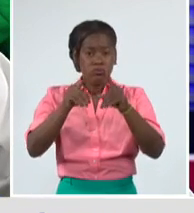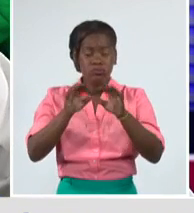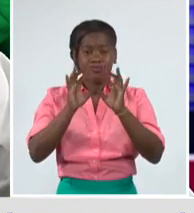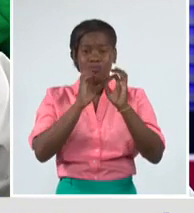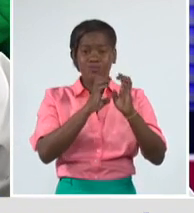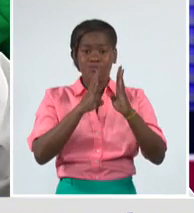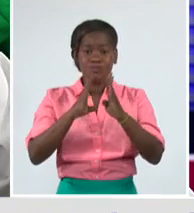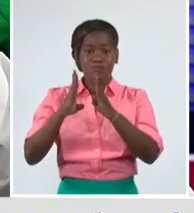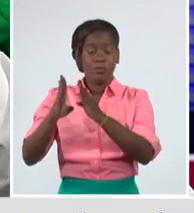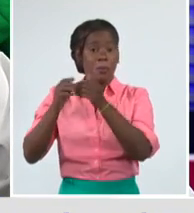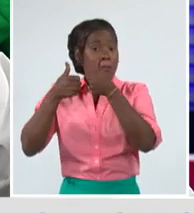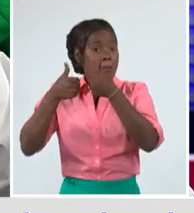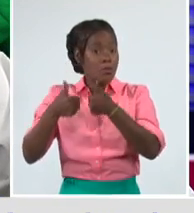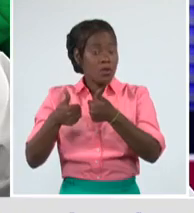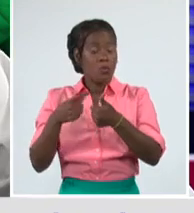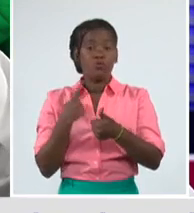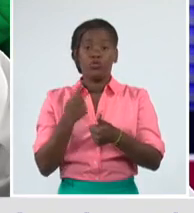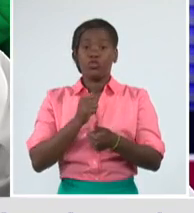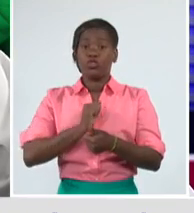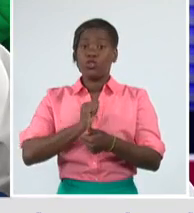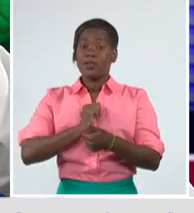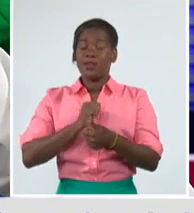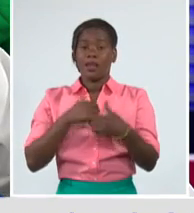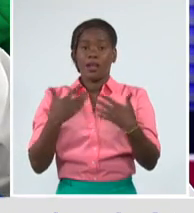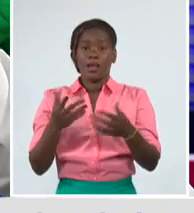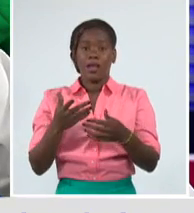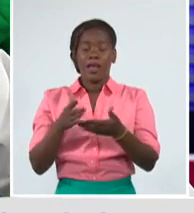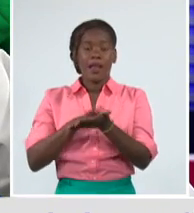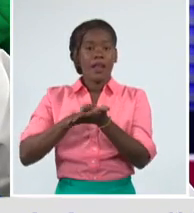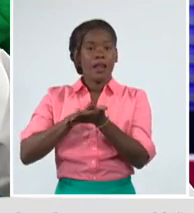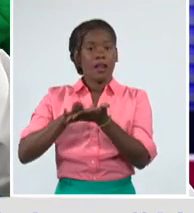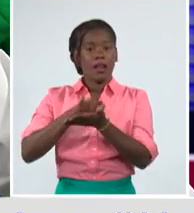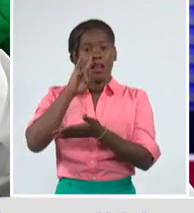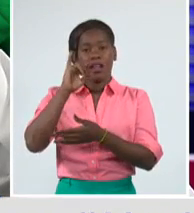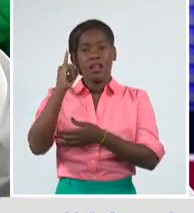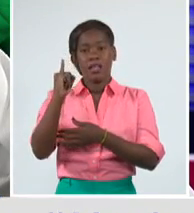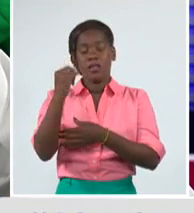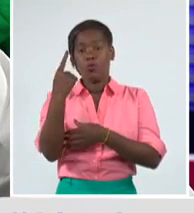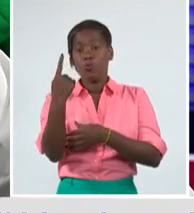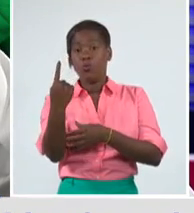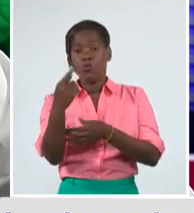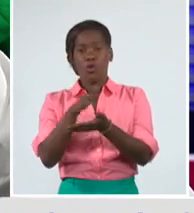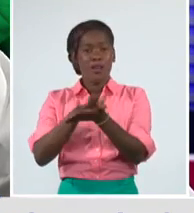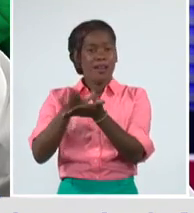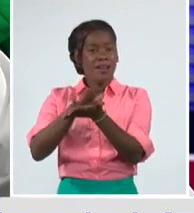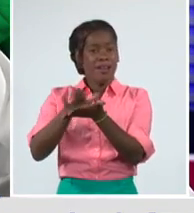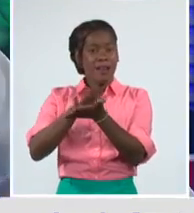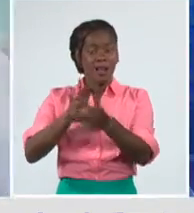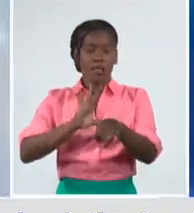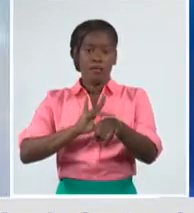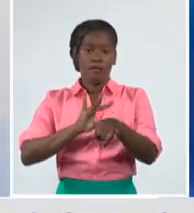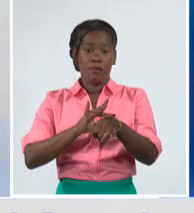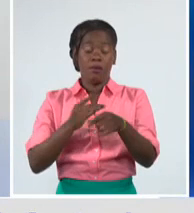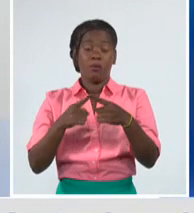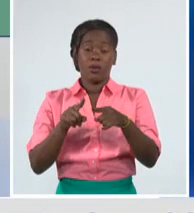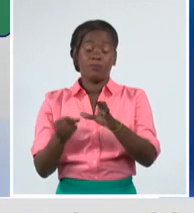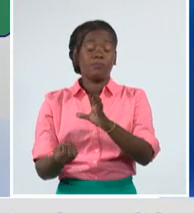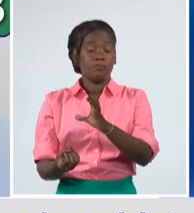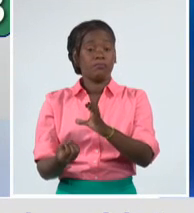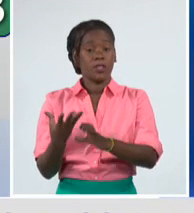como quisiéramos como debiera ser, no como quisiéramos. De 20 a 39 años de edad,